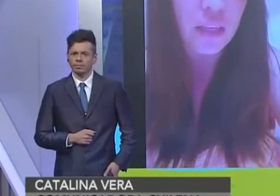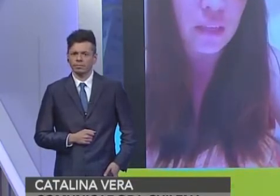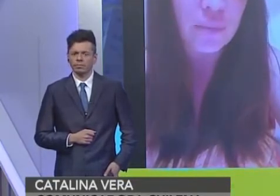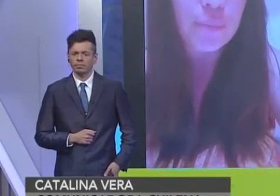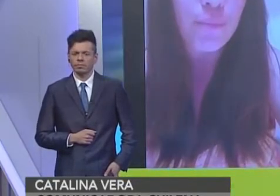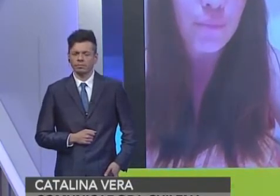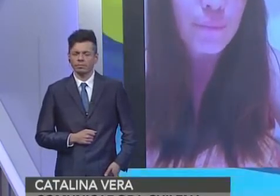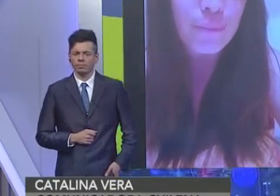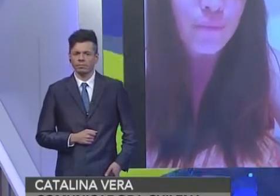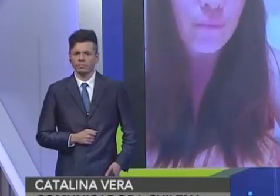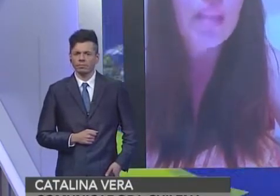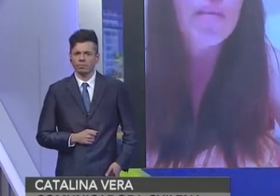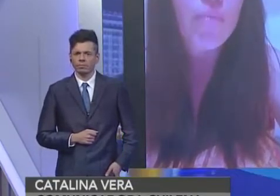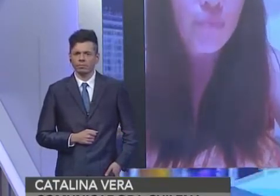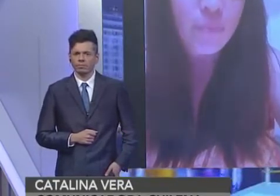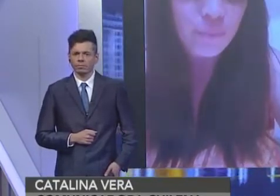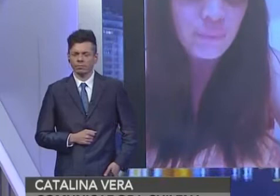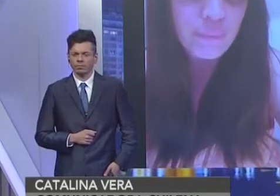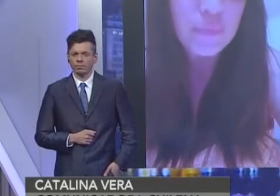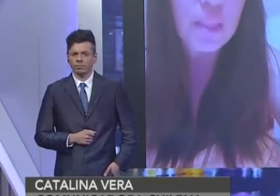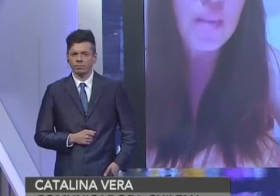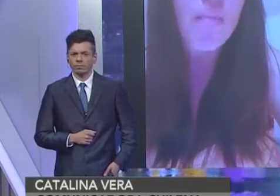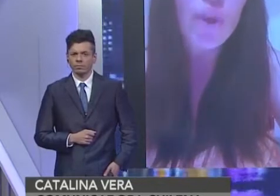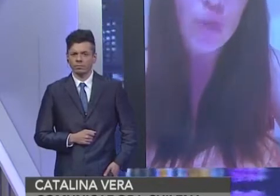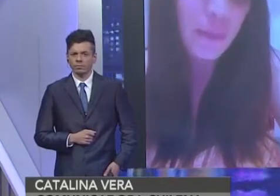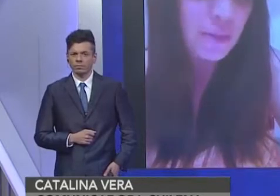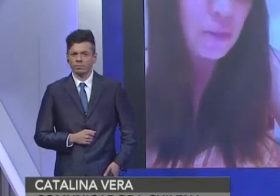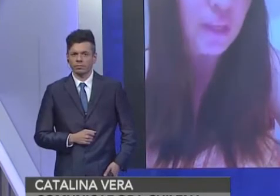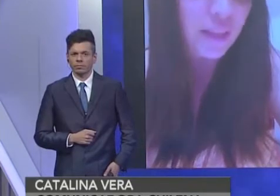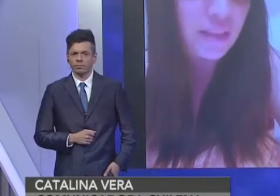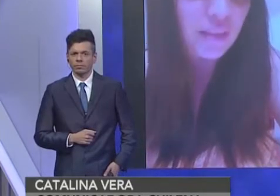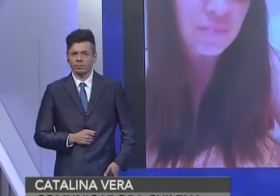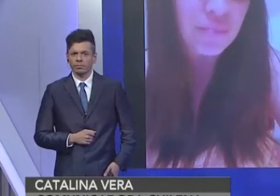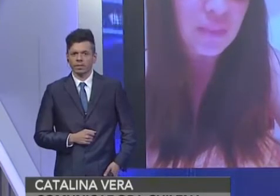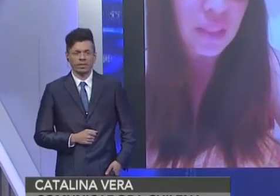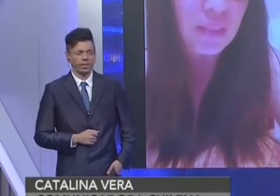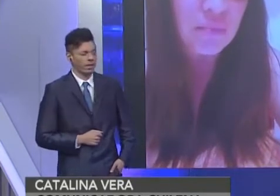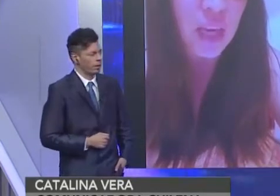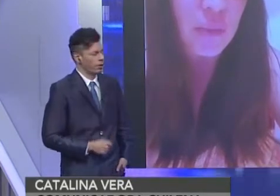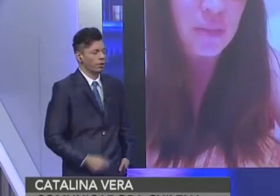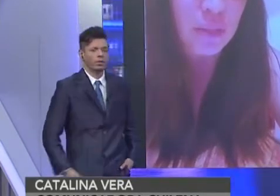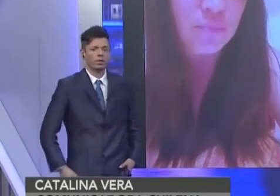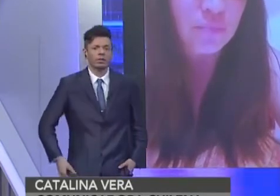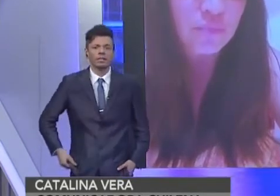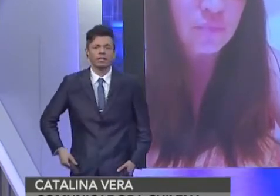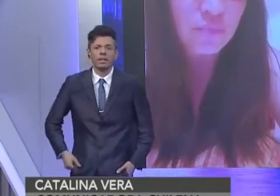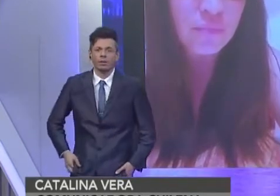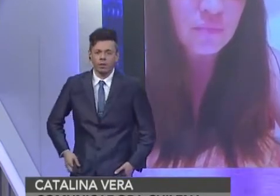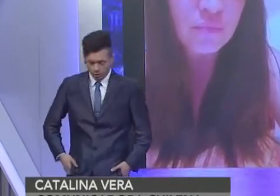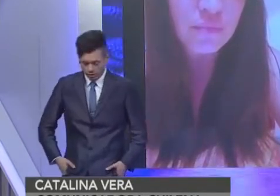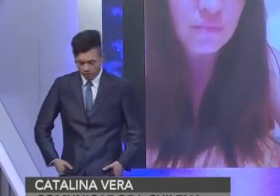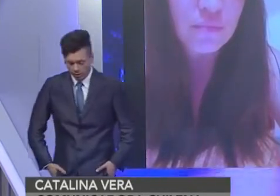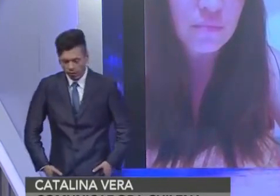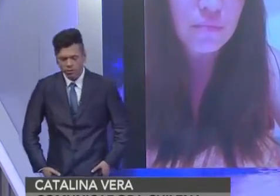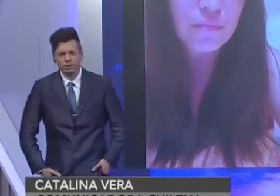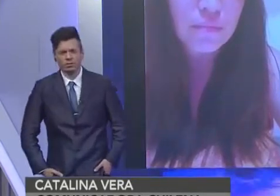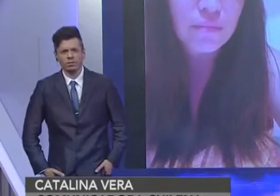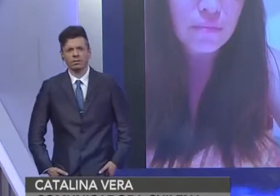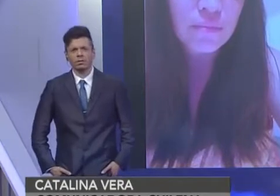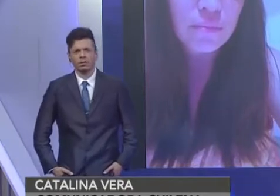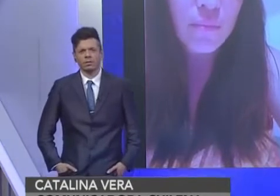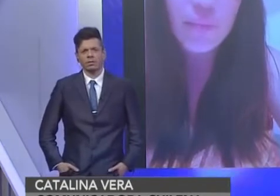del gobierno o lo paga la persona que ingresa? No, la persona que ingresa. Sí. Claro, ¿tenés idea del valor? ¿Tenés idea de cuánto es ese